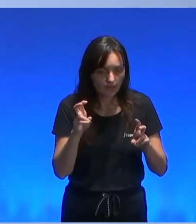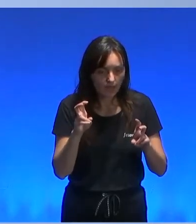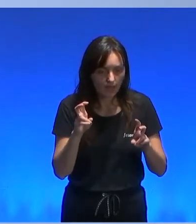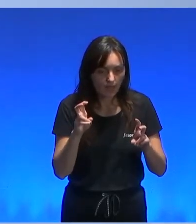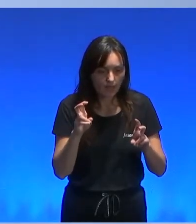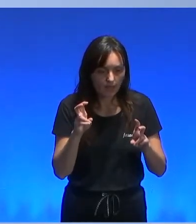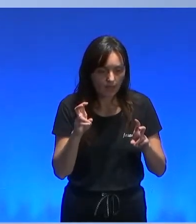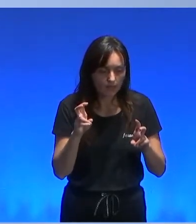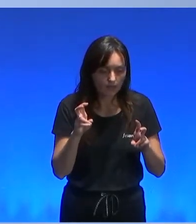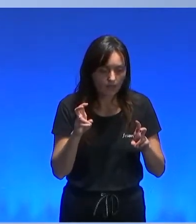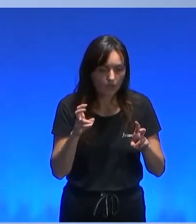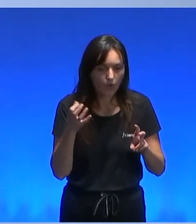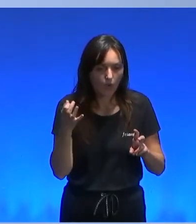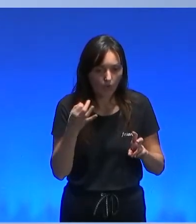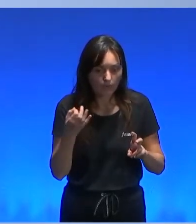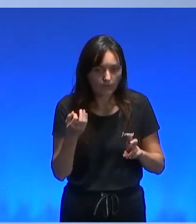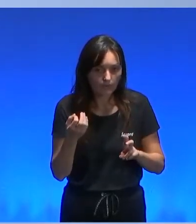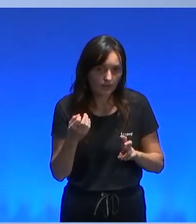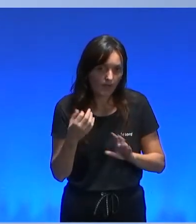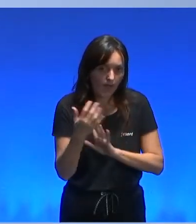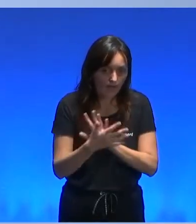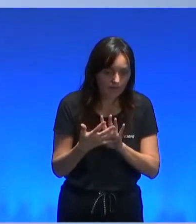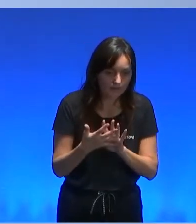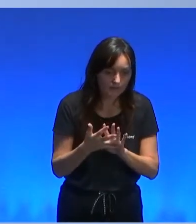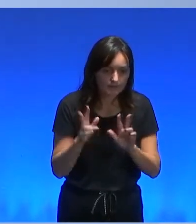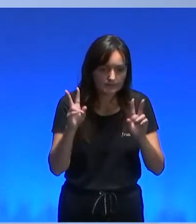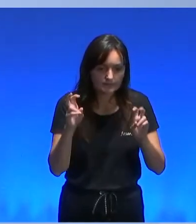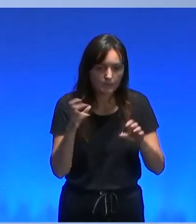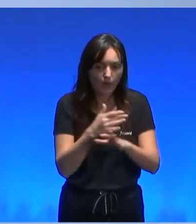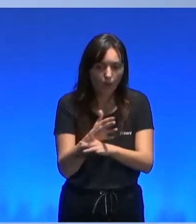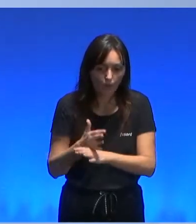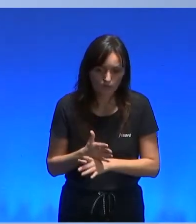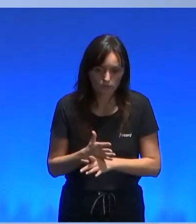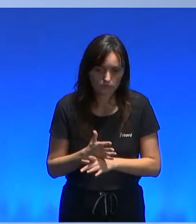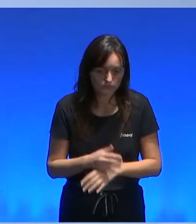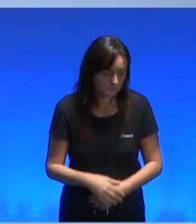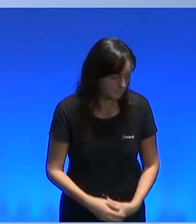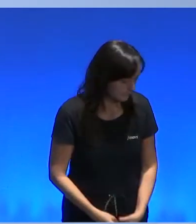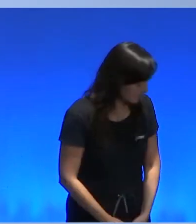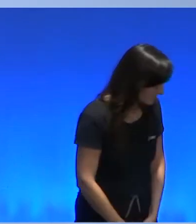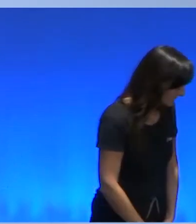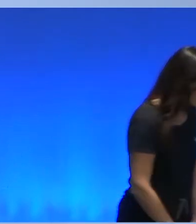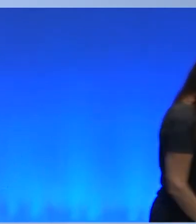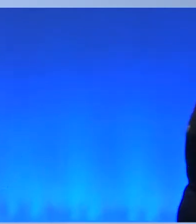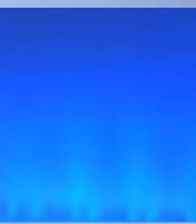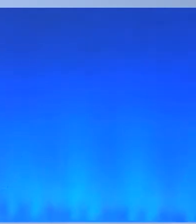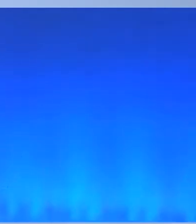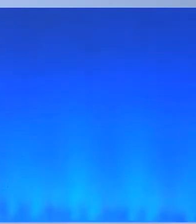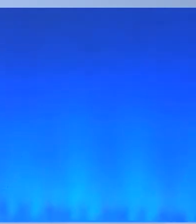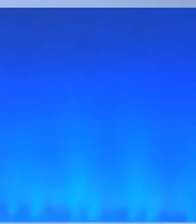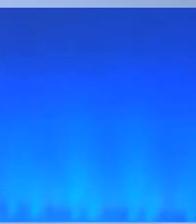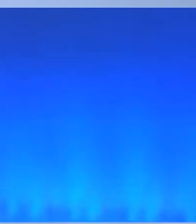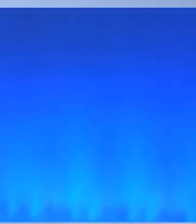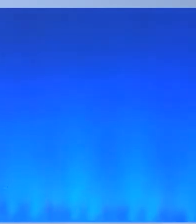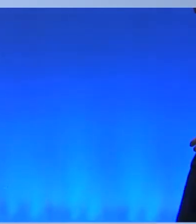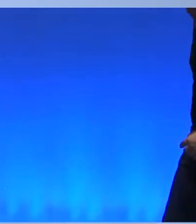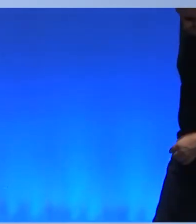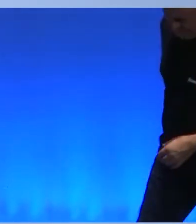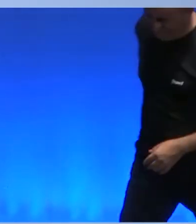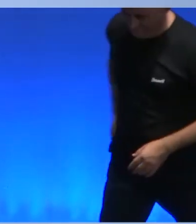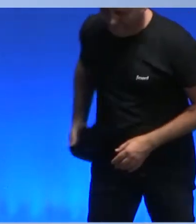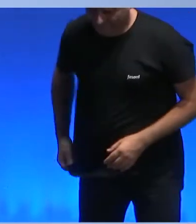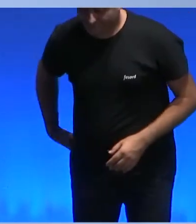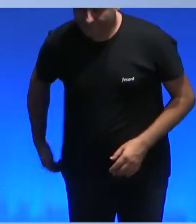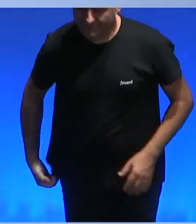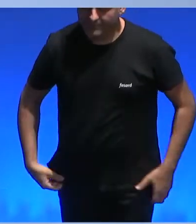salen o que deben salir es el tema del juego. Y el tema del juego, niñas y